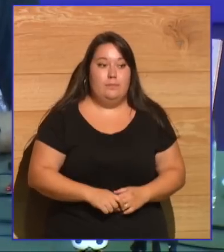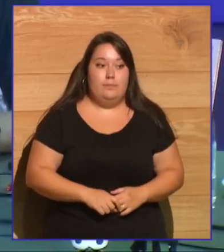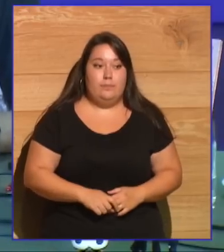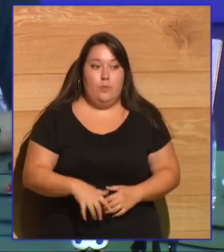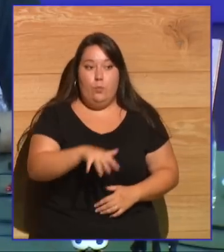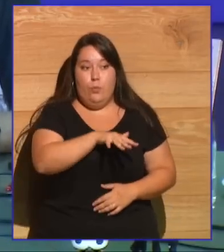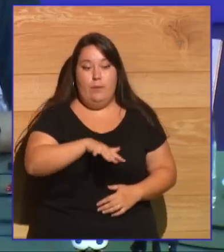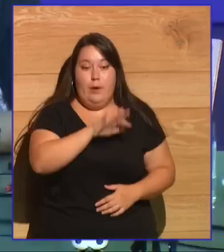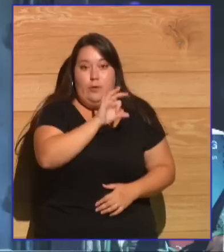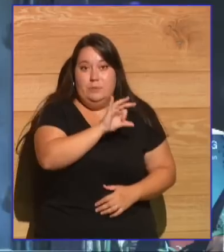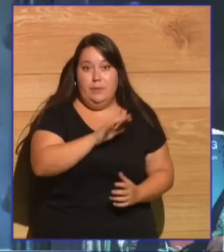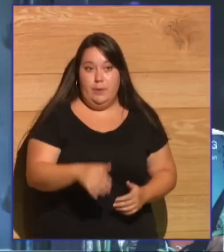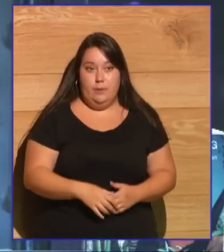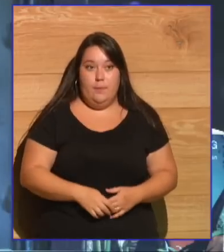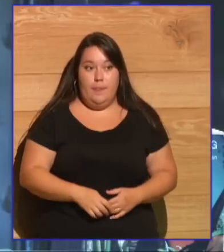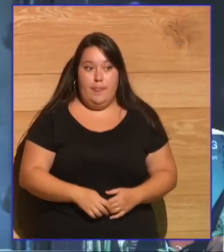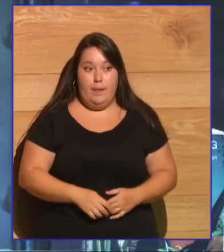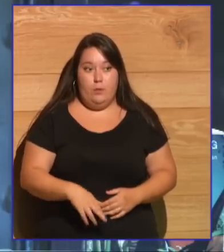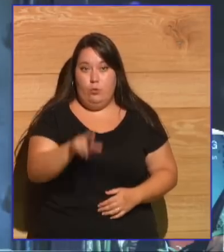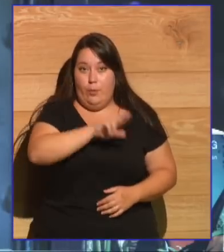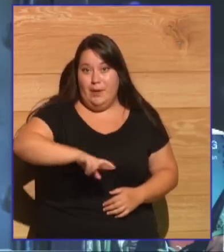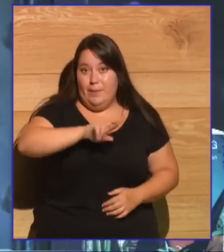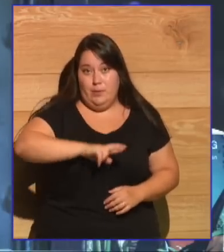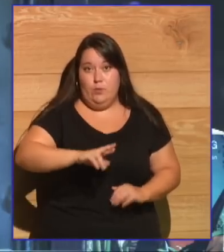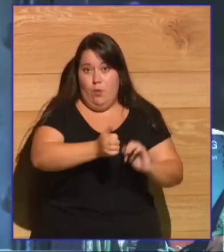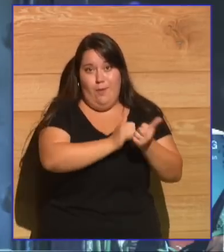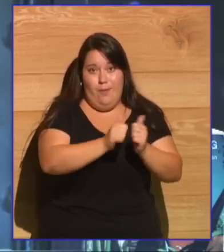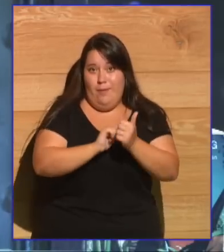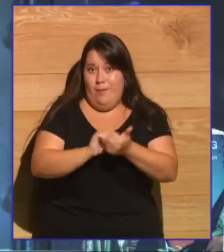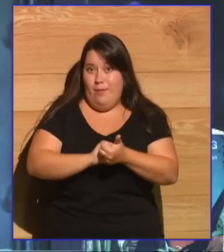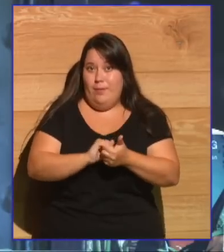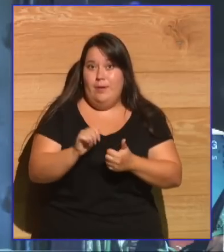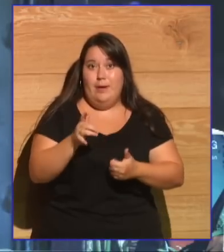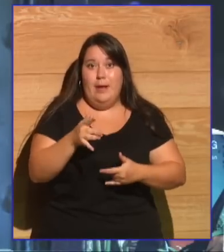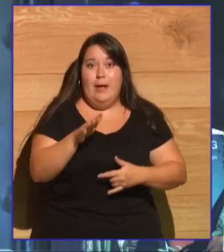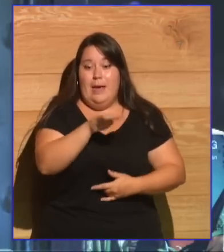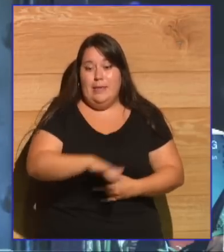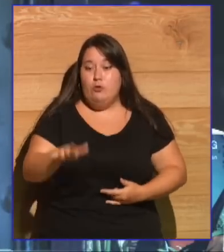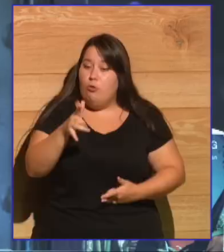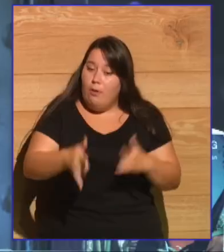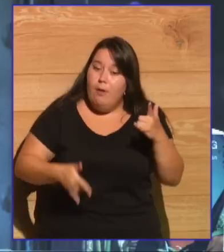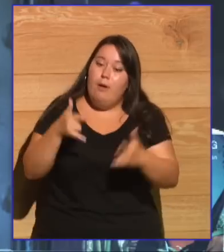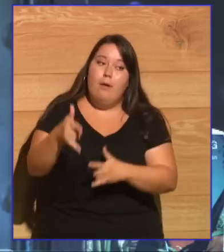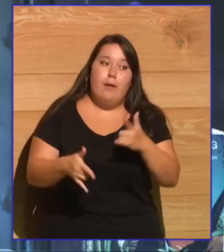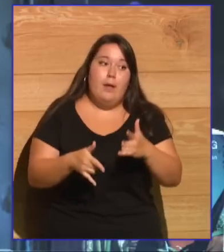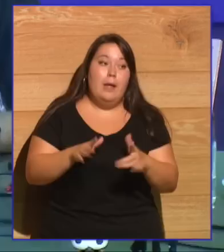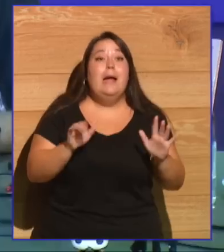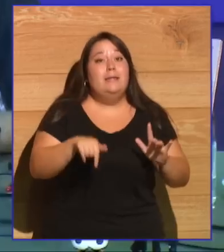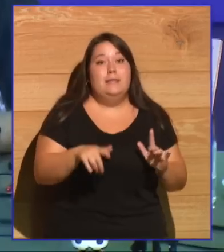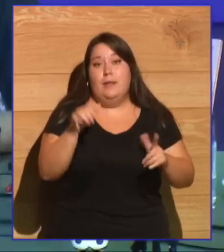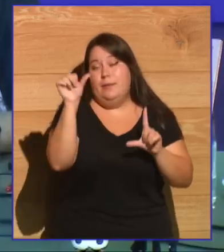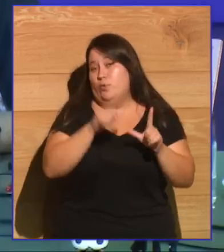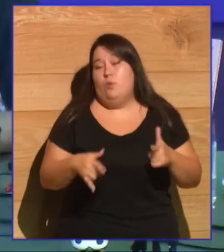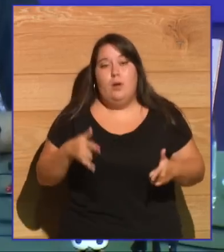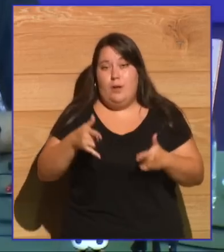que luego todos hemos visto en 50.000 película repetida mil veces pero los niños en bici en fin imagina whelan aquí no